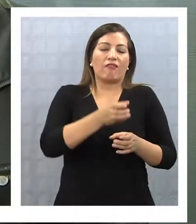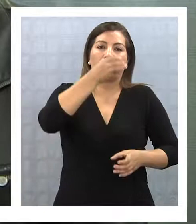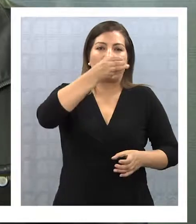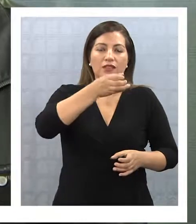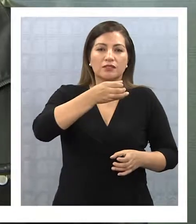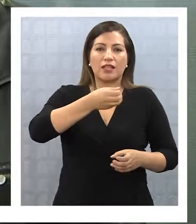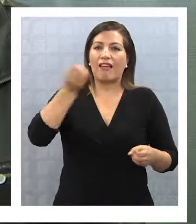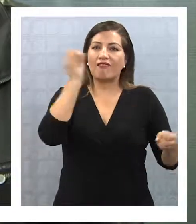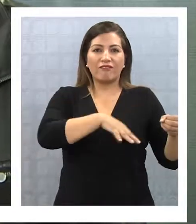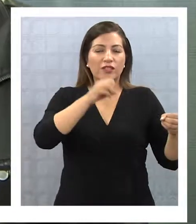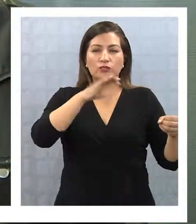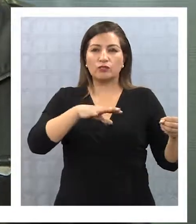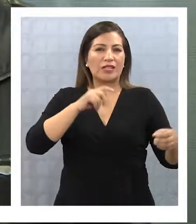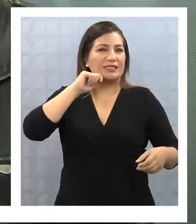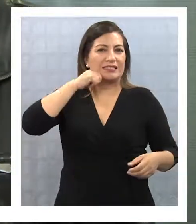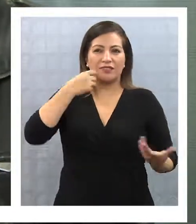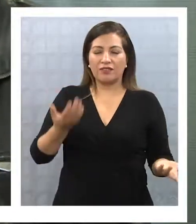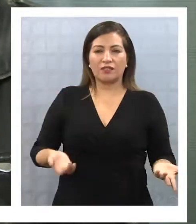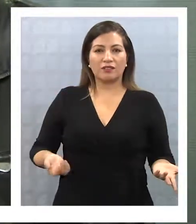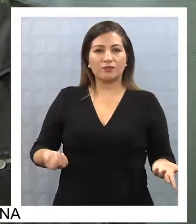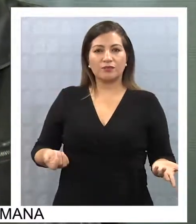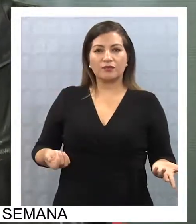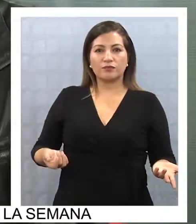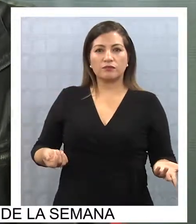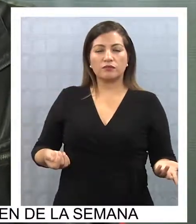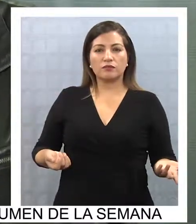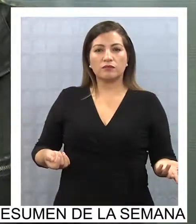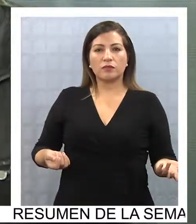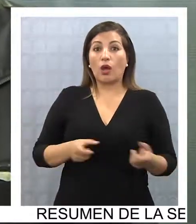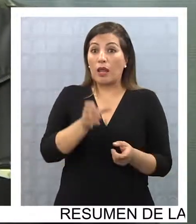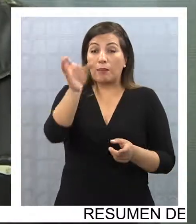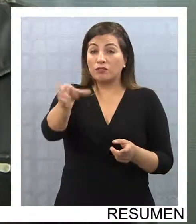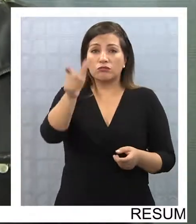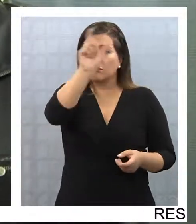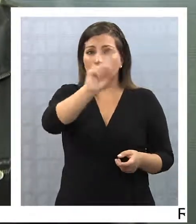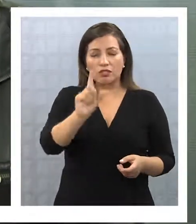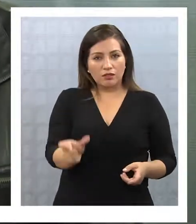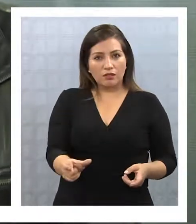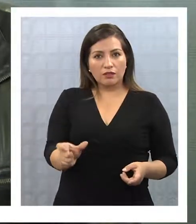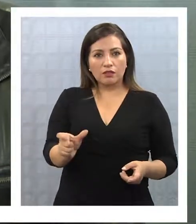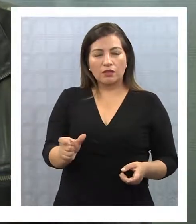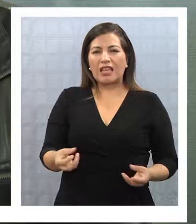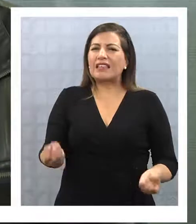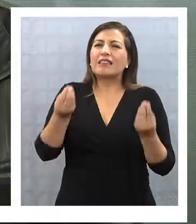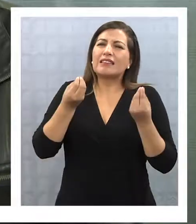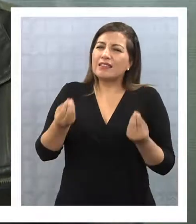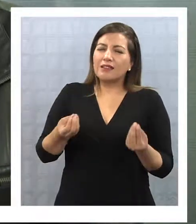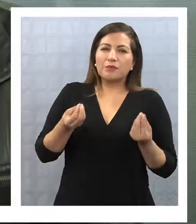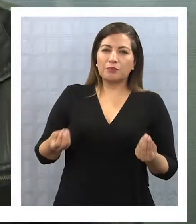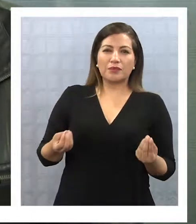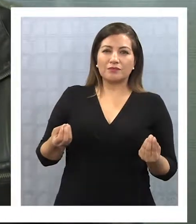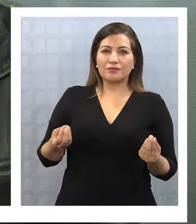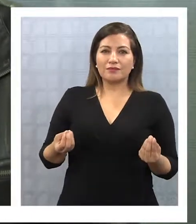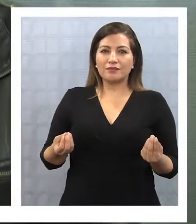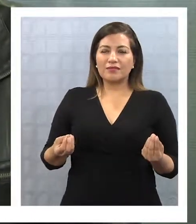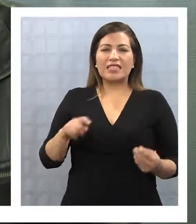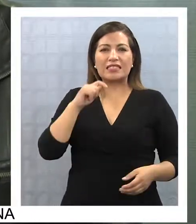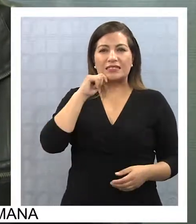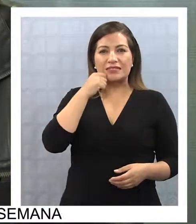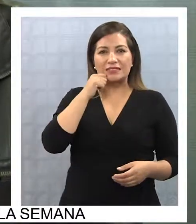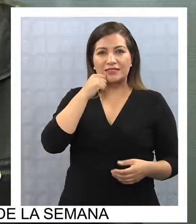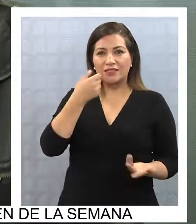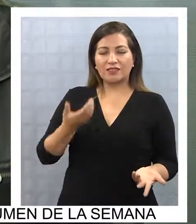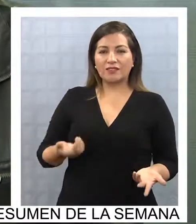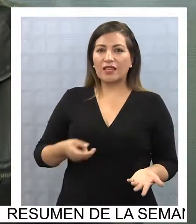¿cierto?, de todo lo que significa, no que se lo pasen al consumidor. ¿Ha pasado algo con eso? ¿Está pasando ya? ¿Y qué